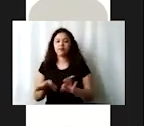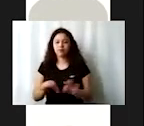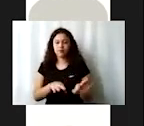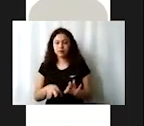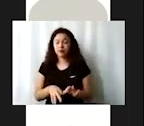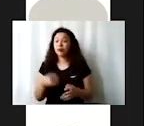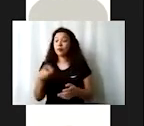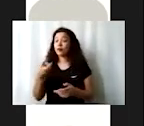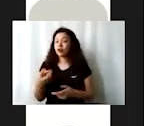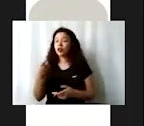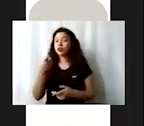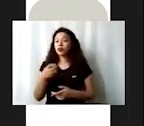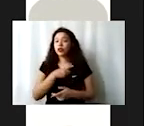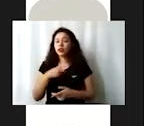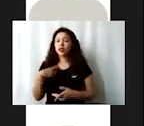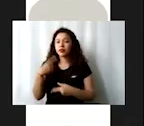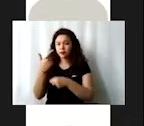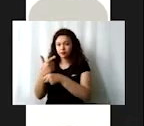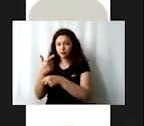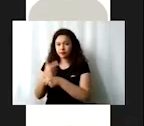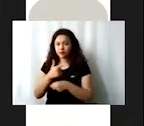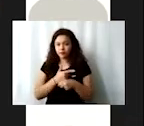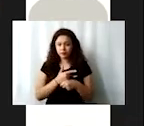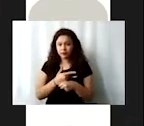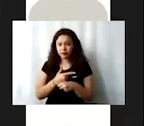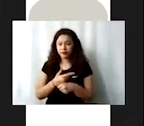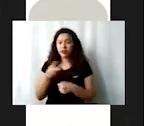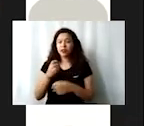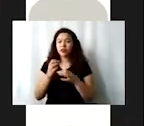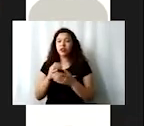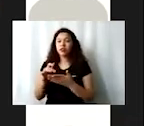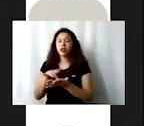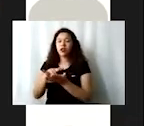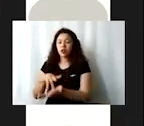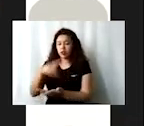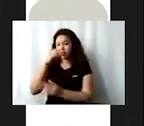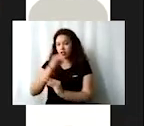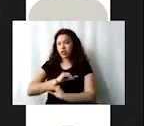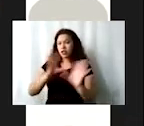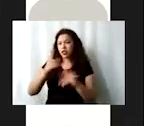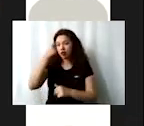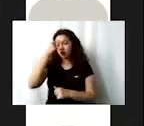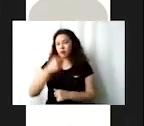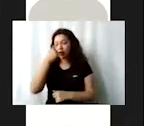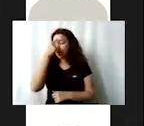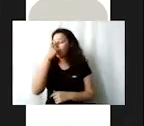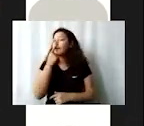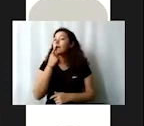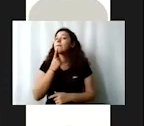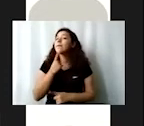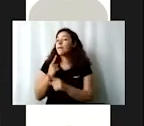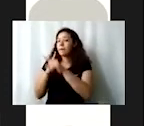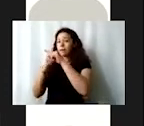tú tienes que identificar porque te va a ayudar precisamente a sumar a ese perfil para que